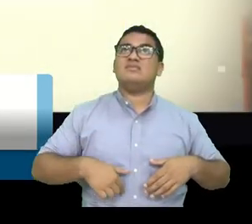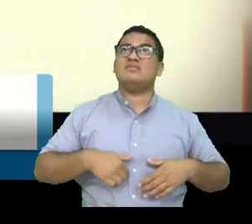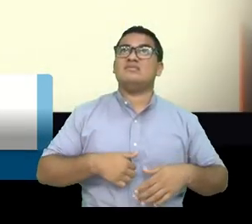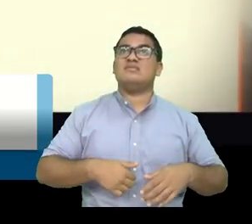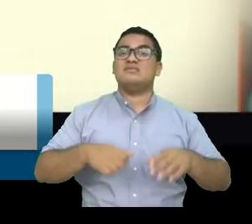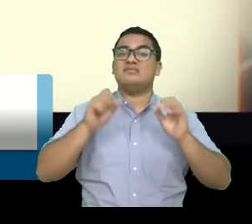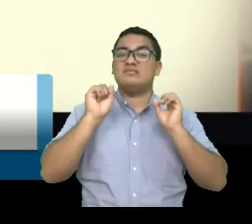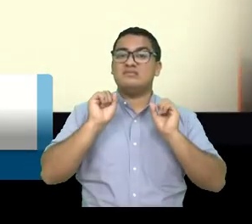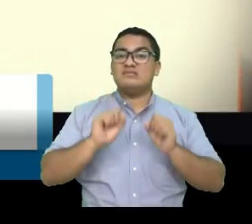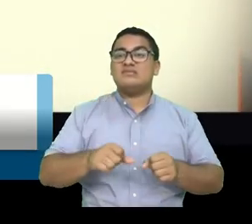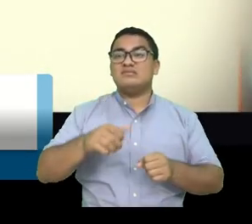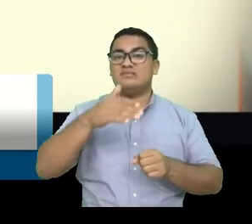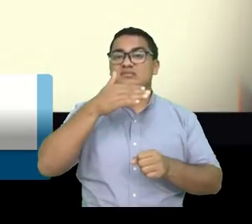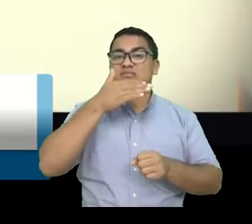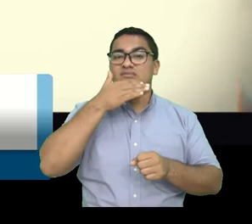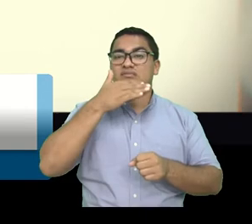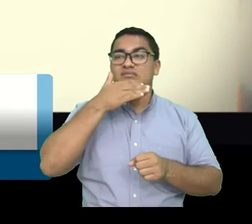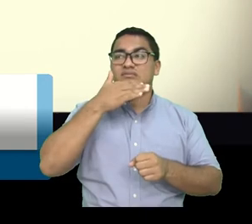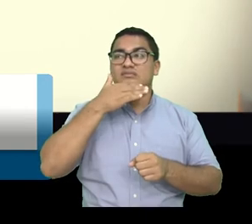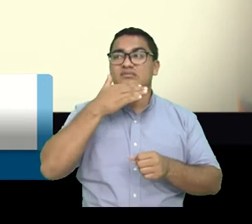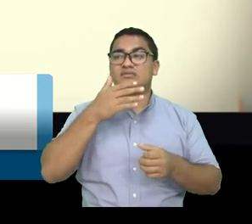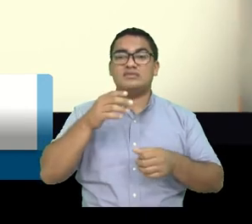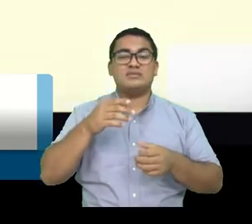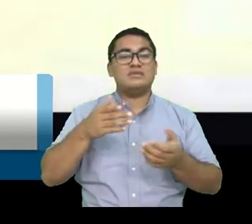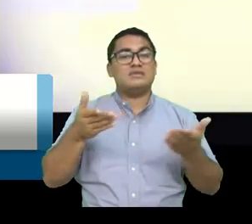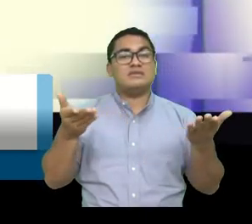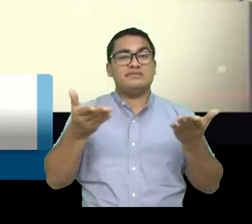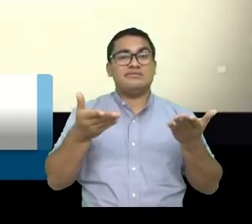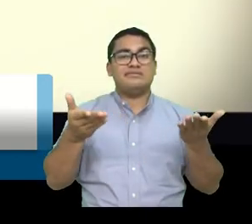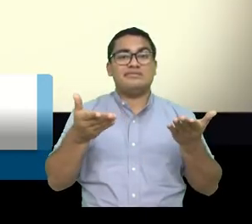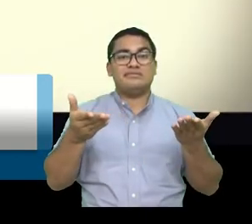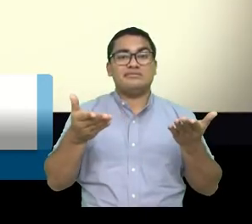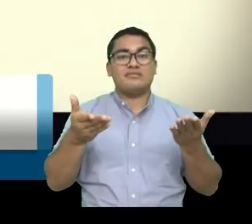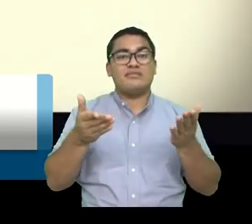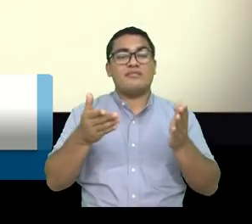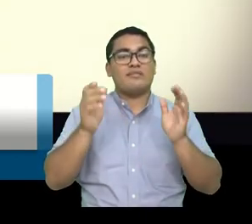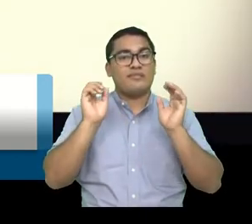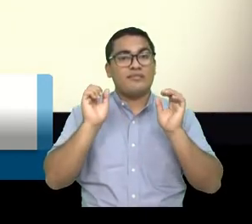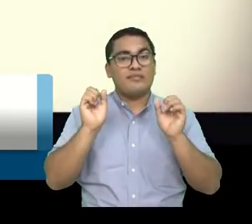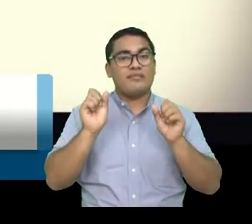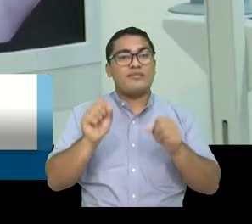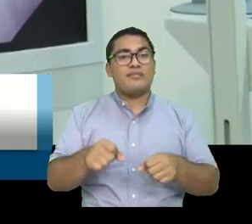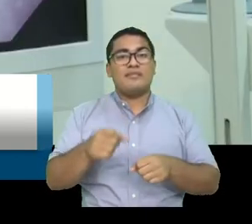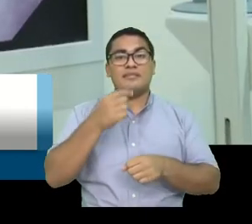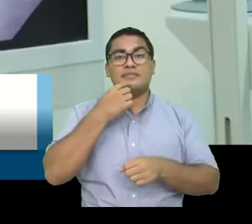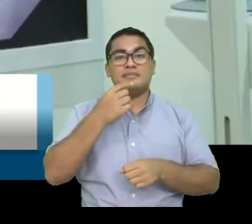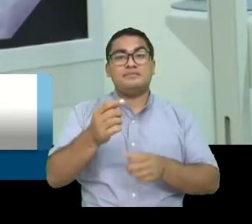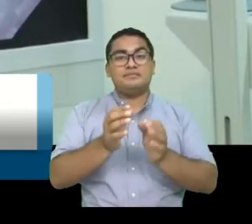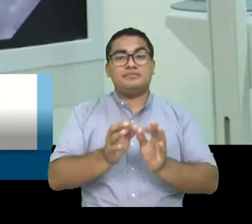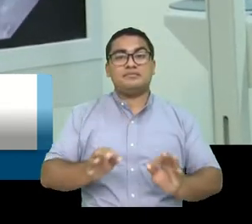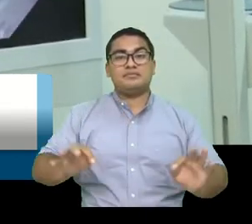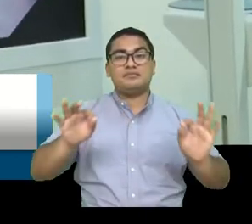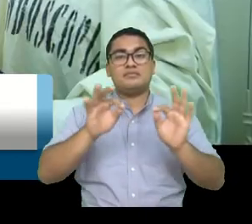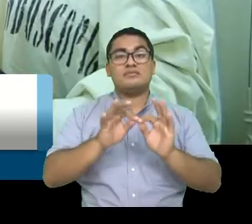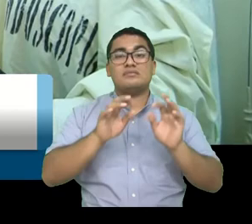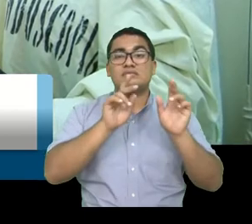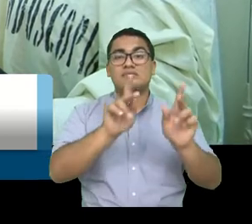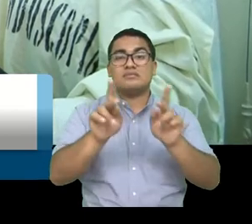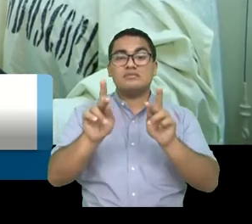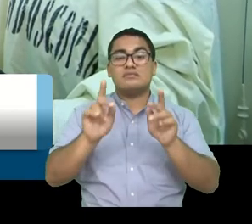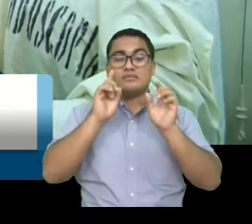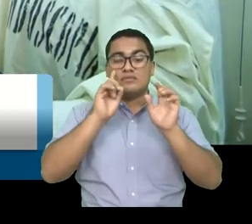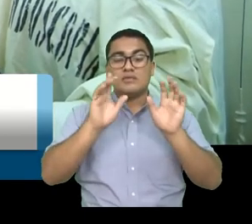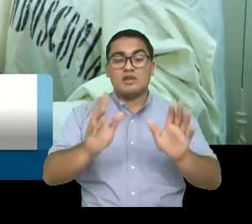provocar mayor tiempo de lesión. Entonces, por ende, lo ideal es mantener una alimentación en tiempo y